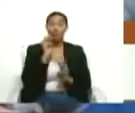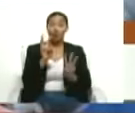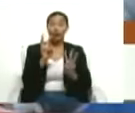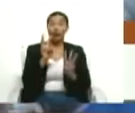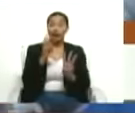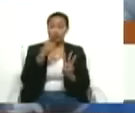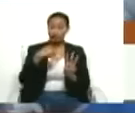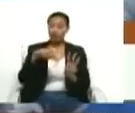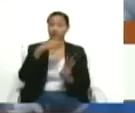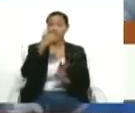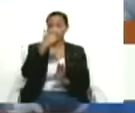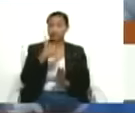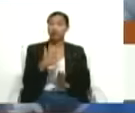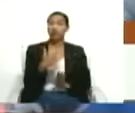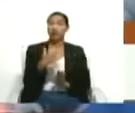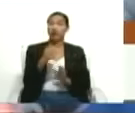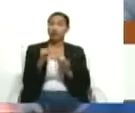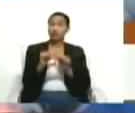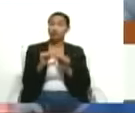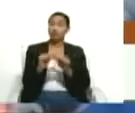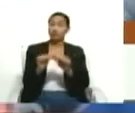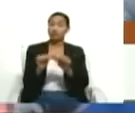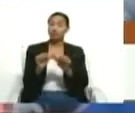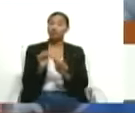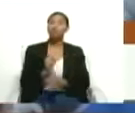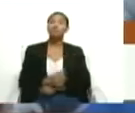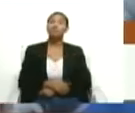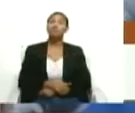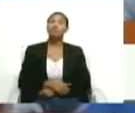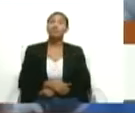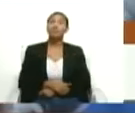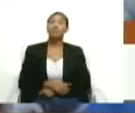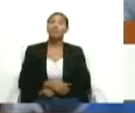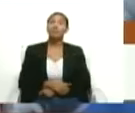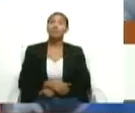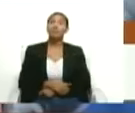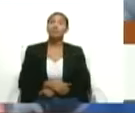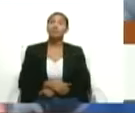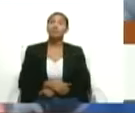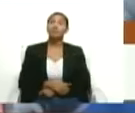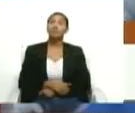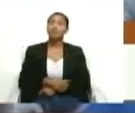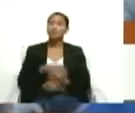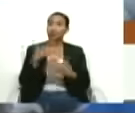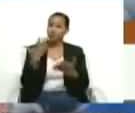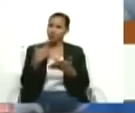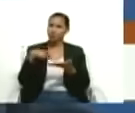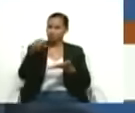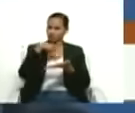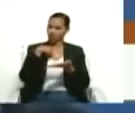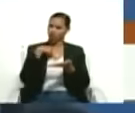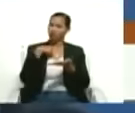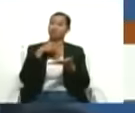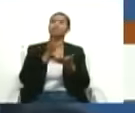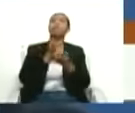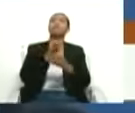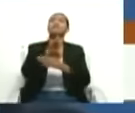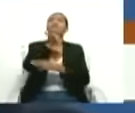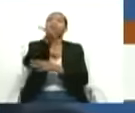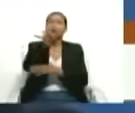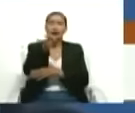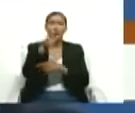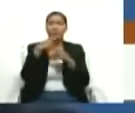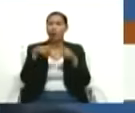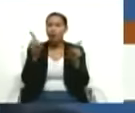pueblos. Ustedes saben que cuando cruzamos fronteras, la gente pregunta mucho por Venezuela, porque ha sido